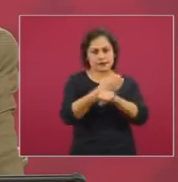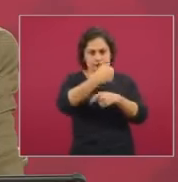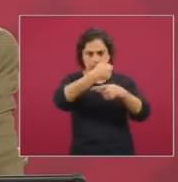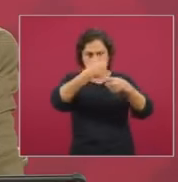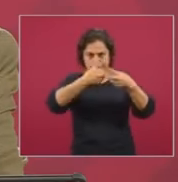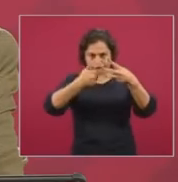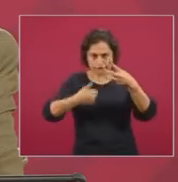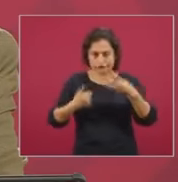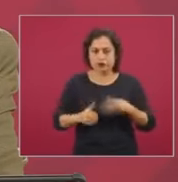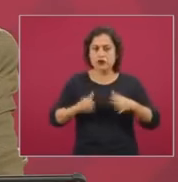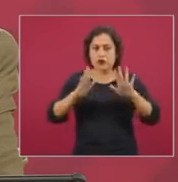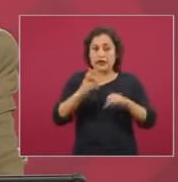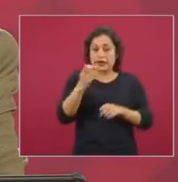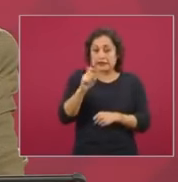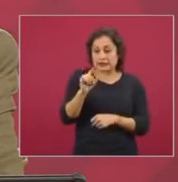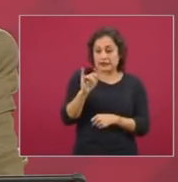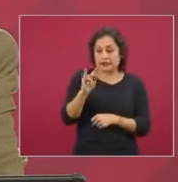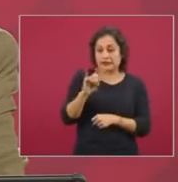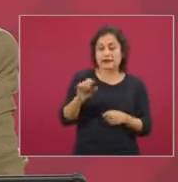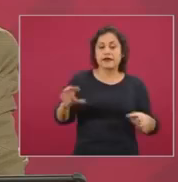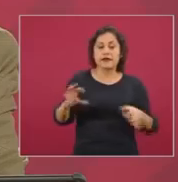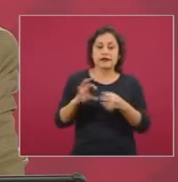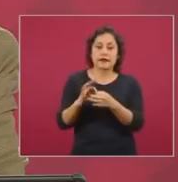son letalidades que hemos calculado con la red IRAC.